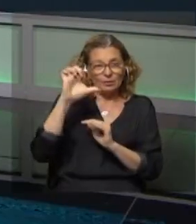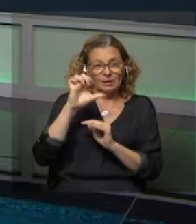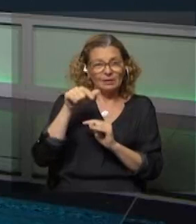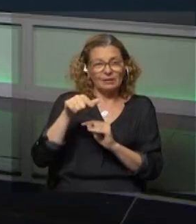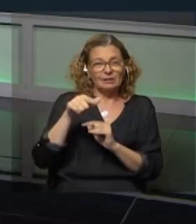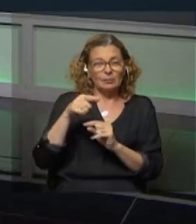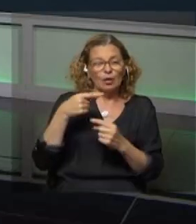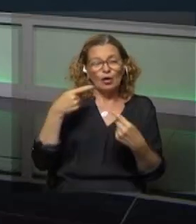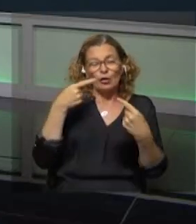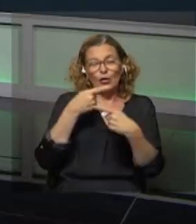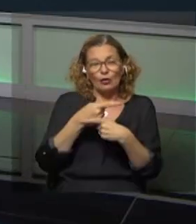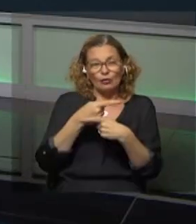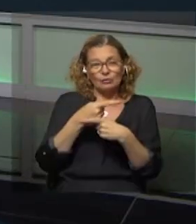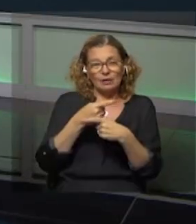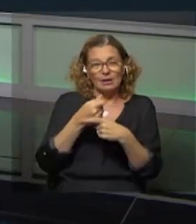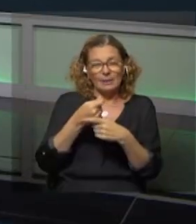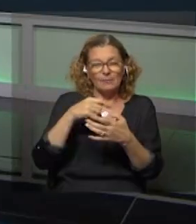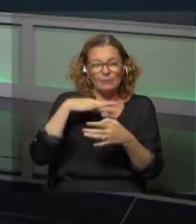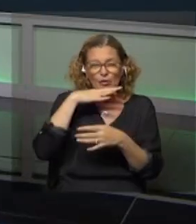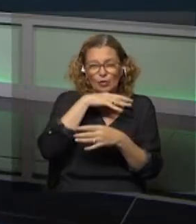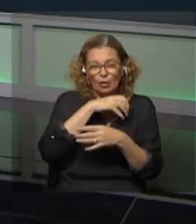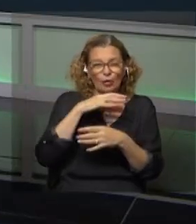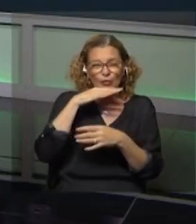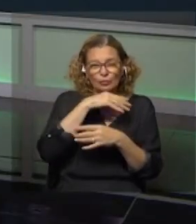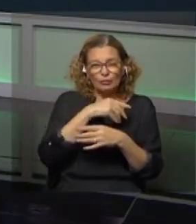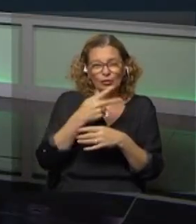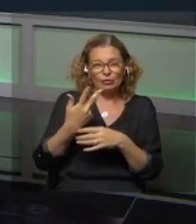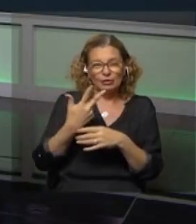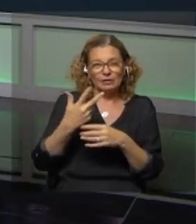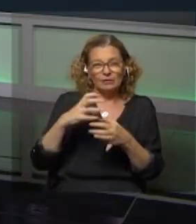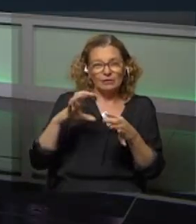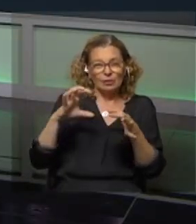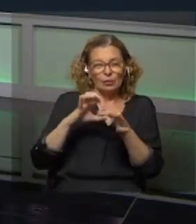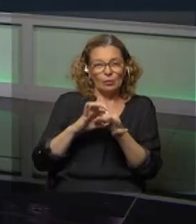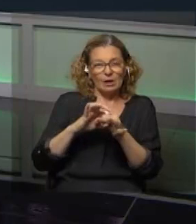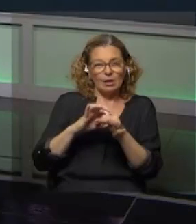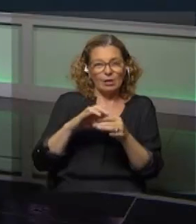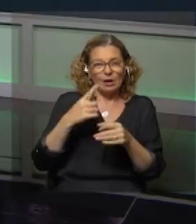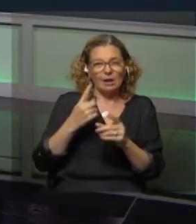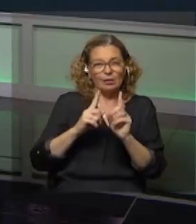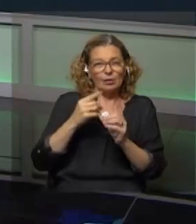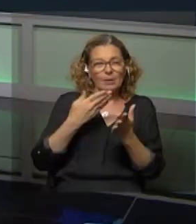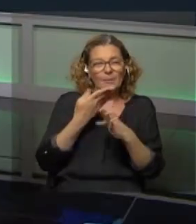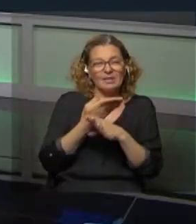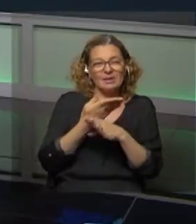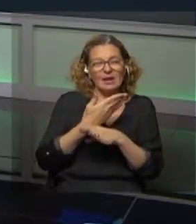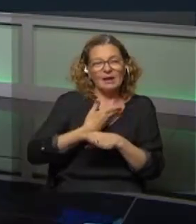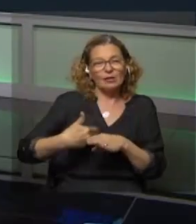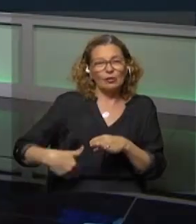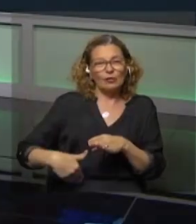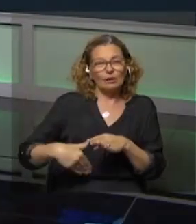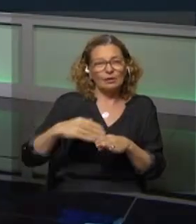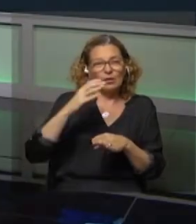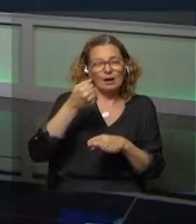han sido acusados de lavado de dinero y de corrupción esto vinculado con un favor que pedía el gobierno de